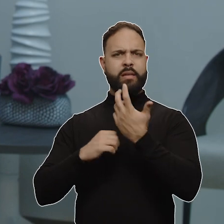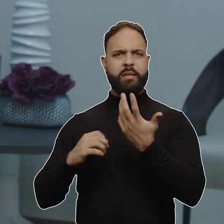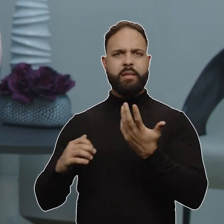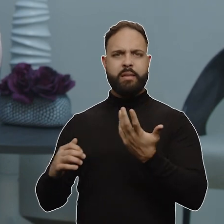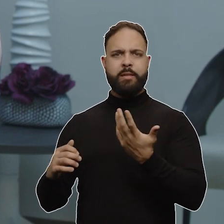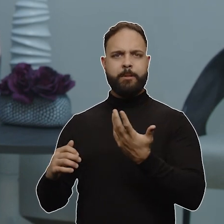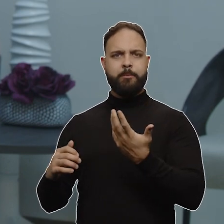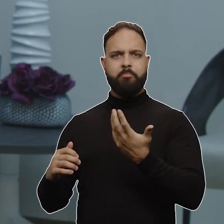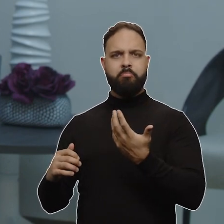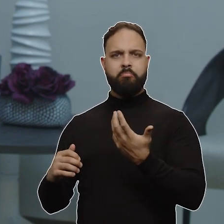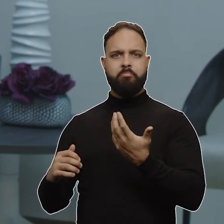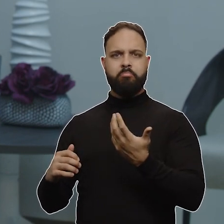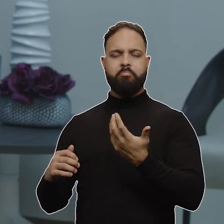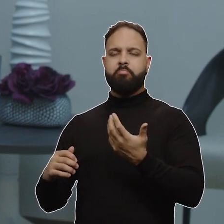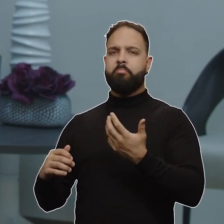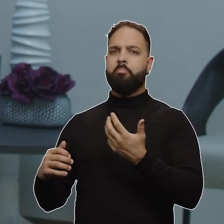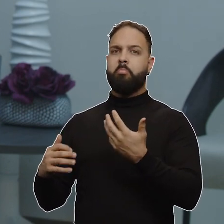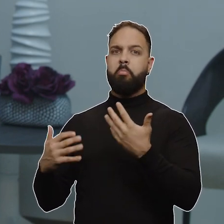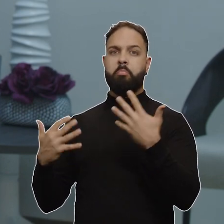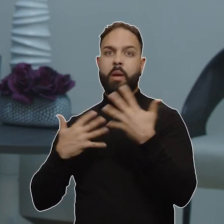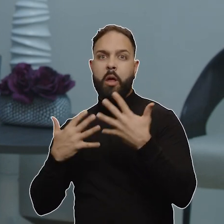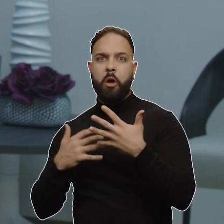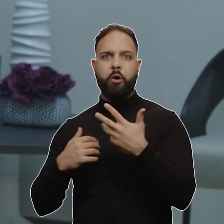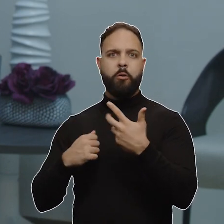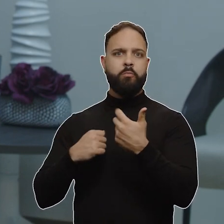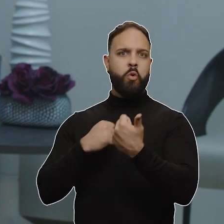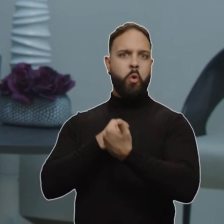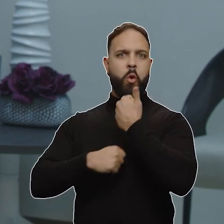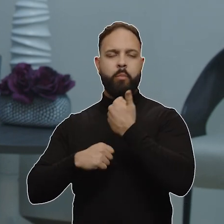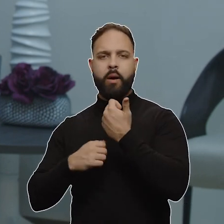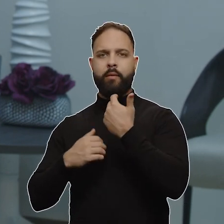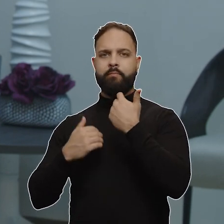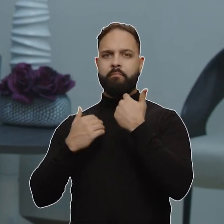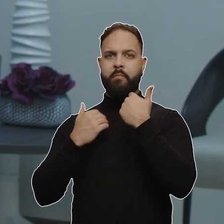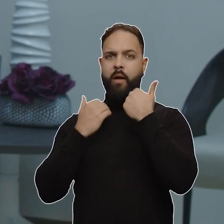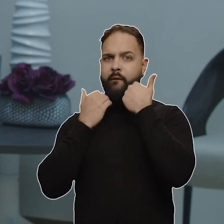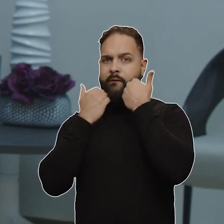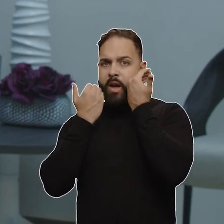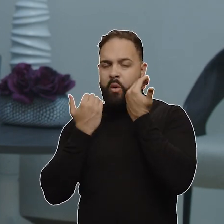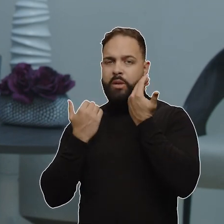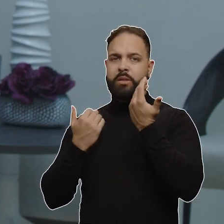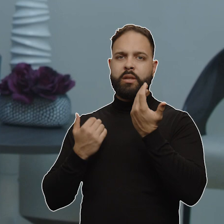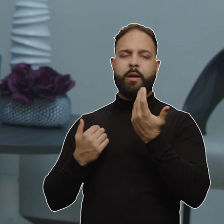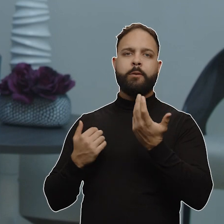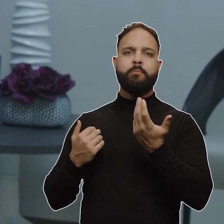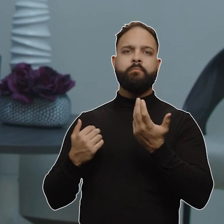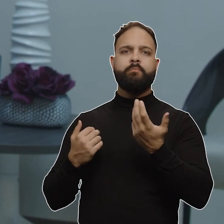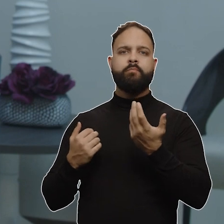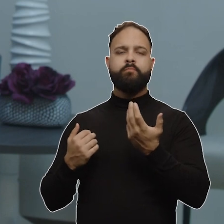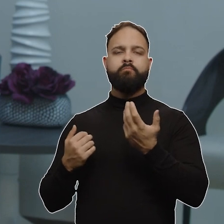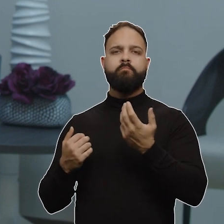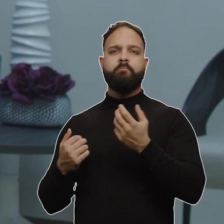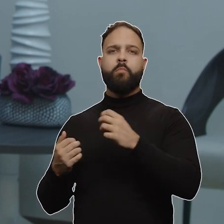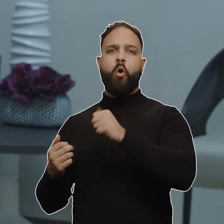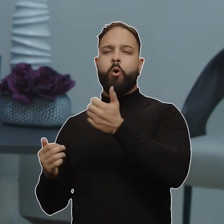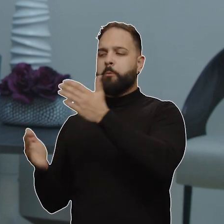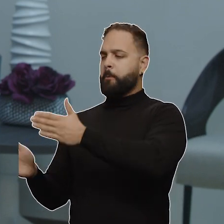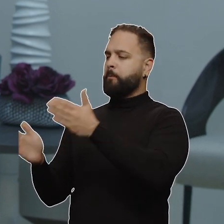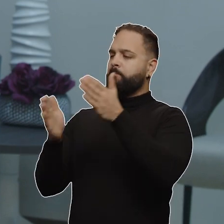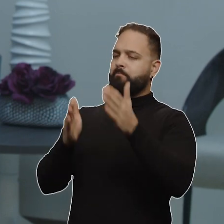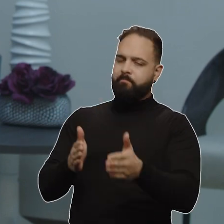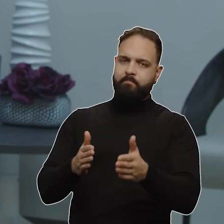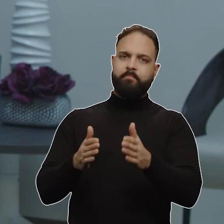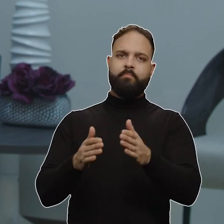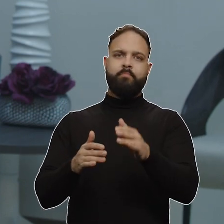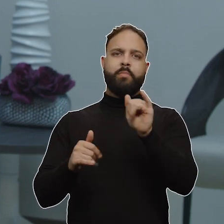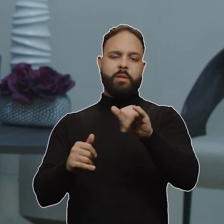se acuerpa esa culpa. Miedo, culpa, vergüenza. Y por un lado,